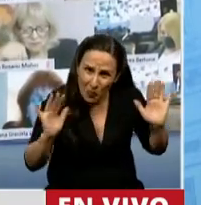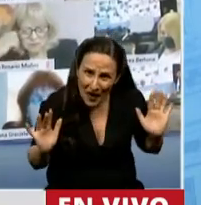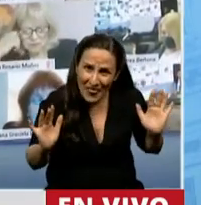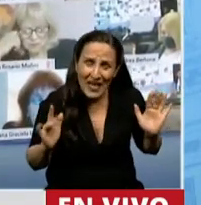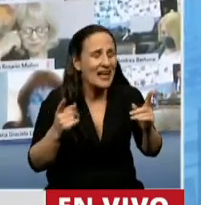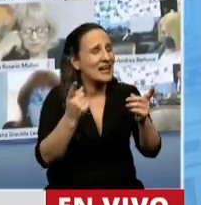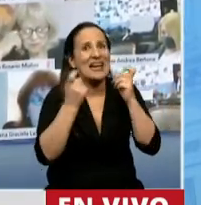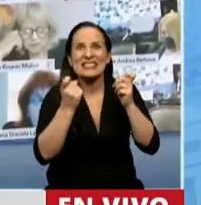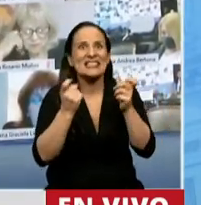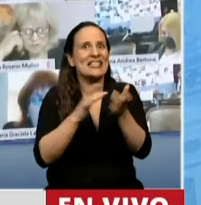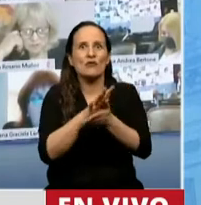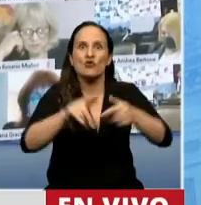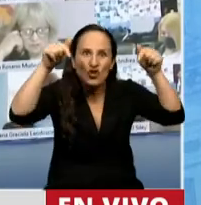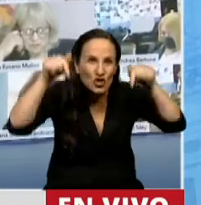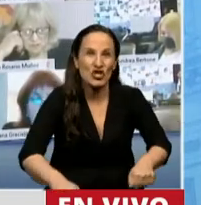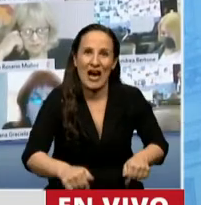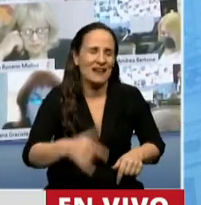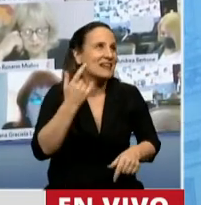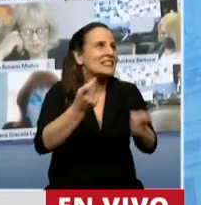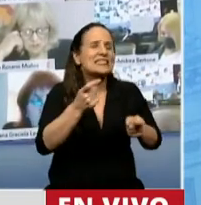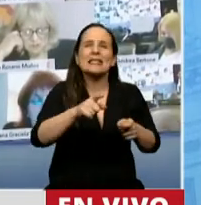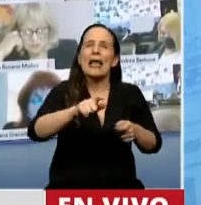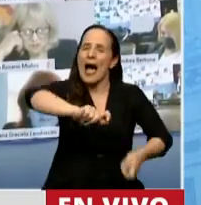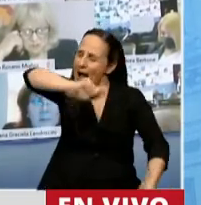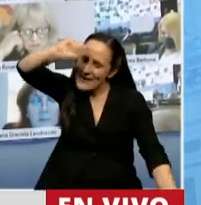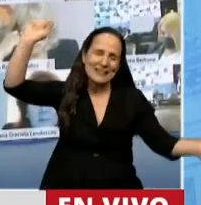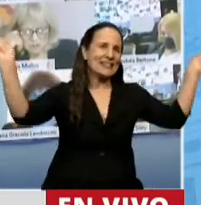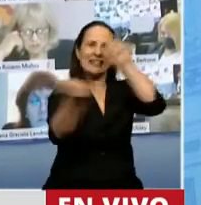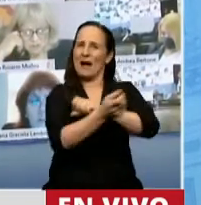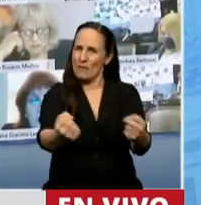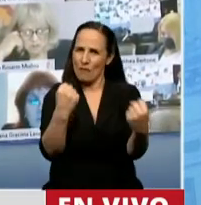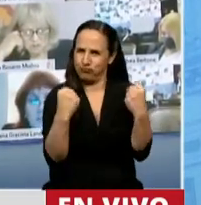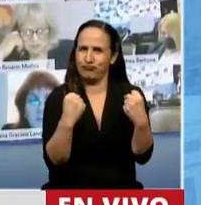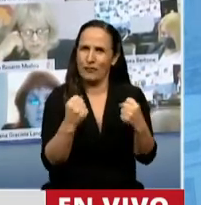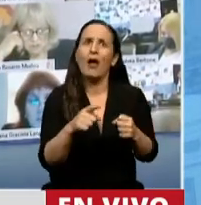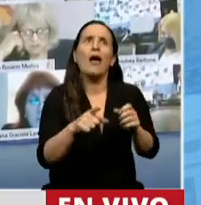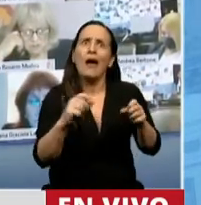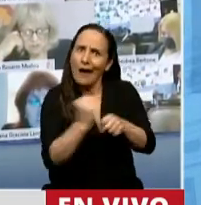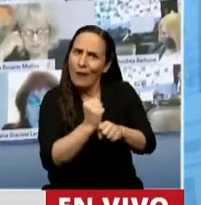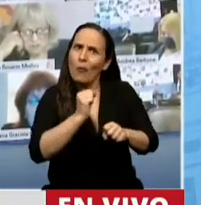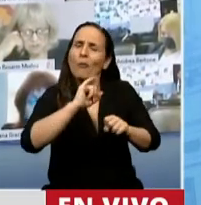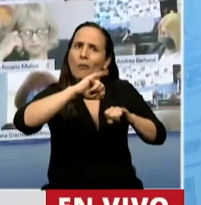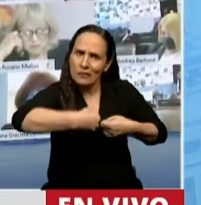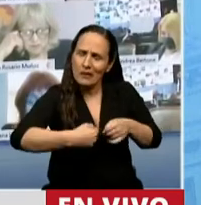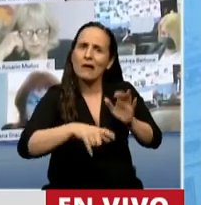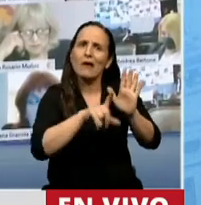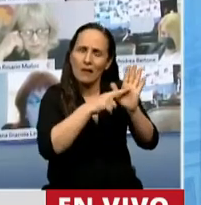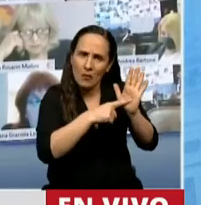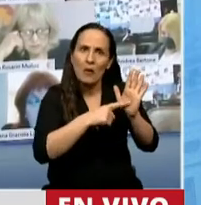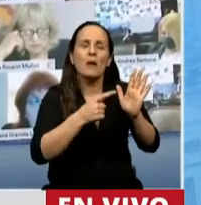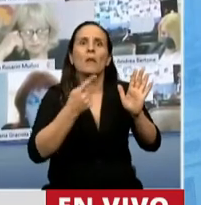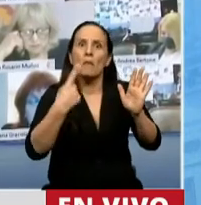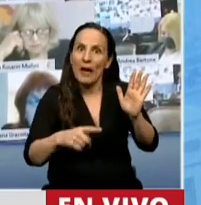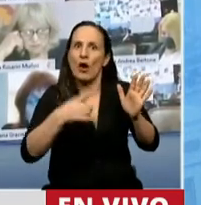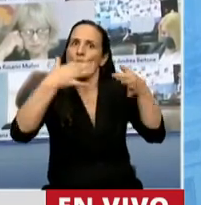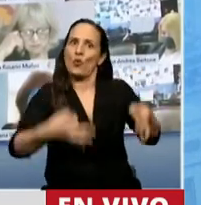necesitamos soluciones radicales. Necesitamos que se apruebe este acuerdo y que se cumpla. Necesitamos que nos sigan matando a los